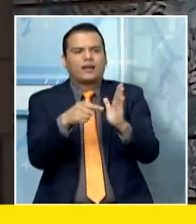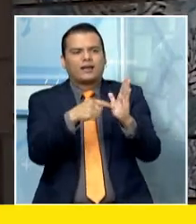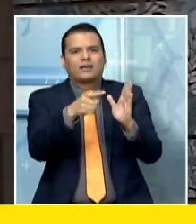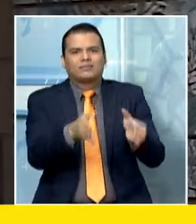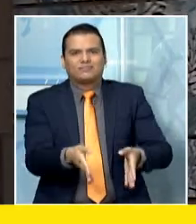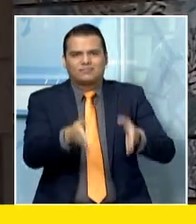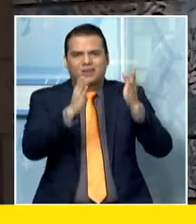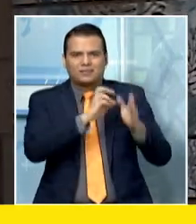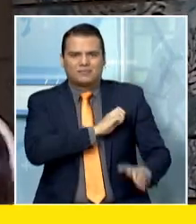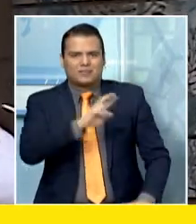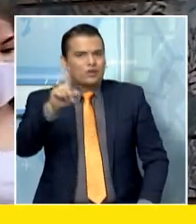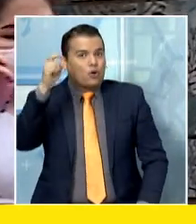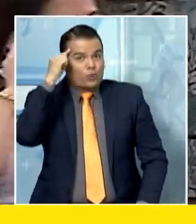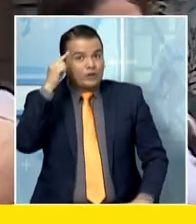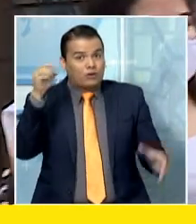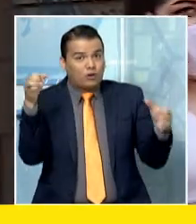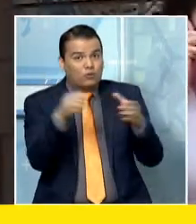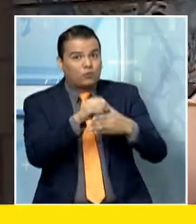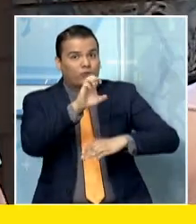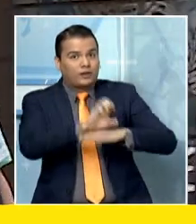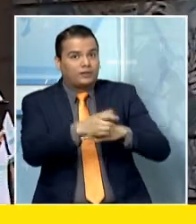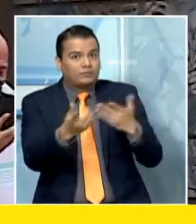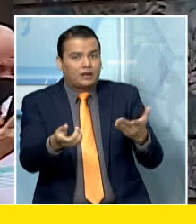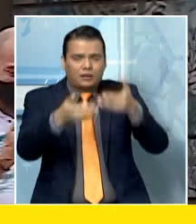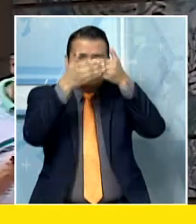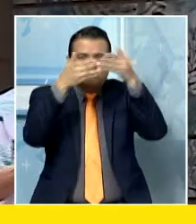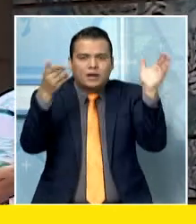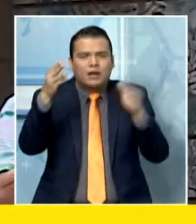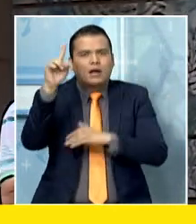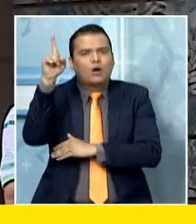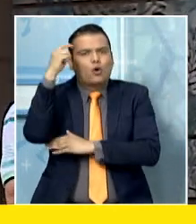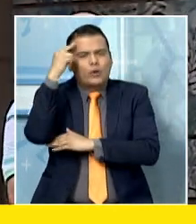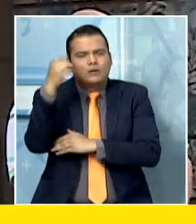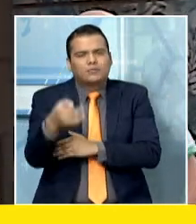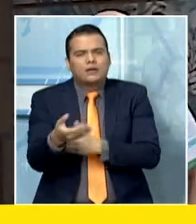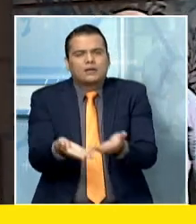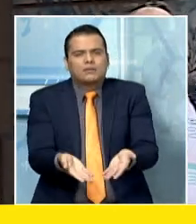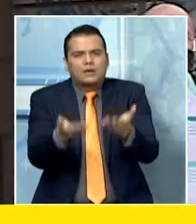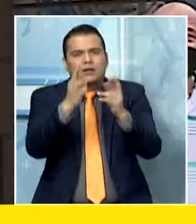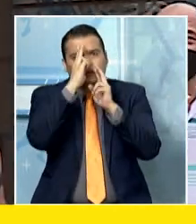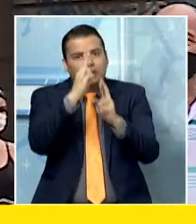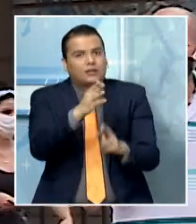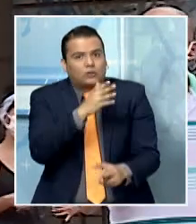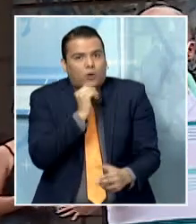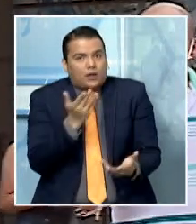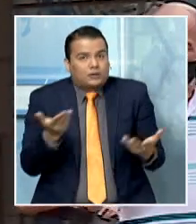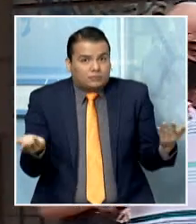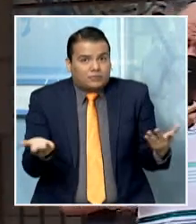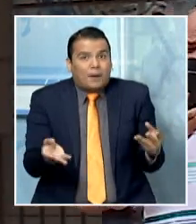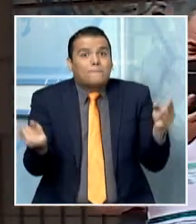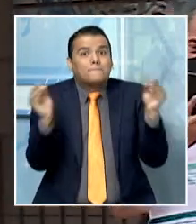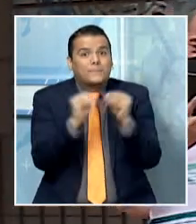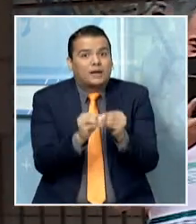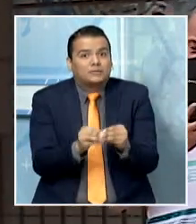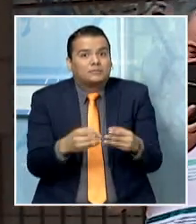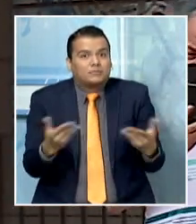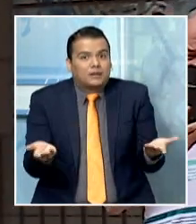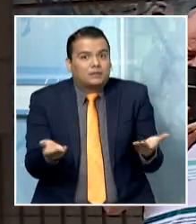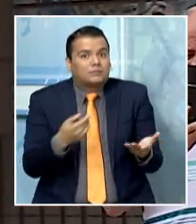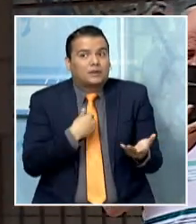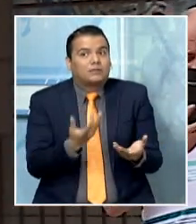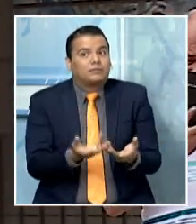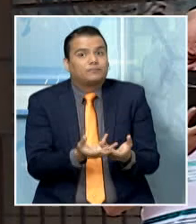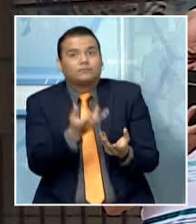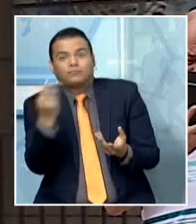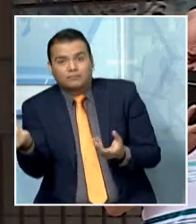de la gobernación del valle por no respetar la laicidad del estado y la libertad de cultos y además por no garantizar el principio de separación